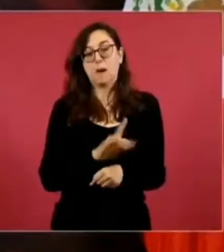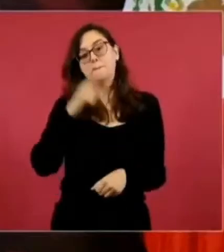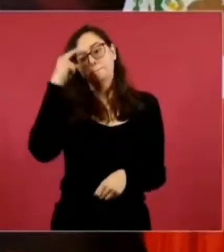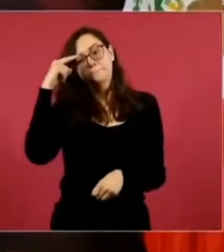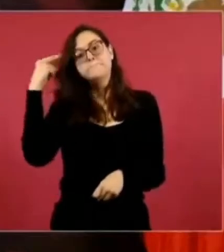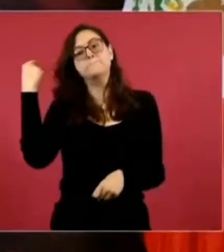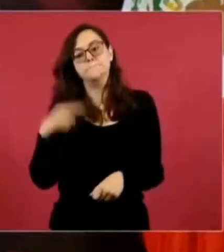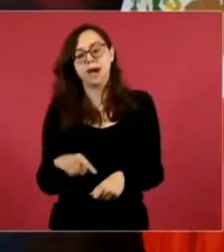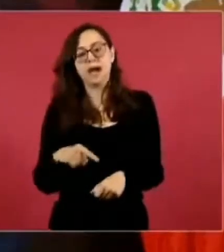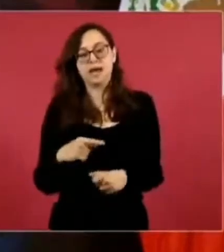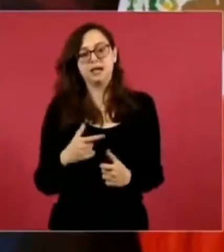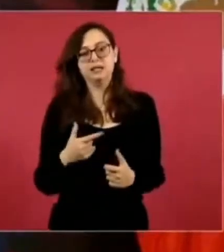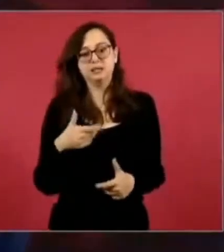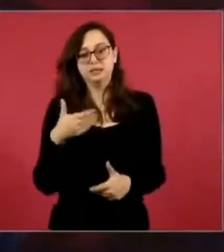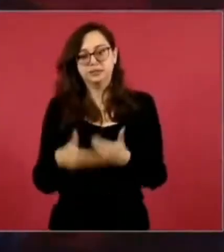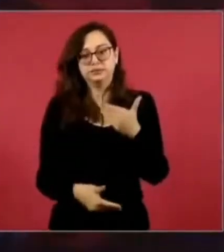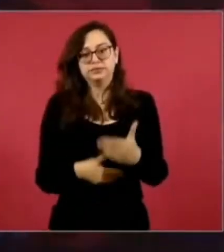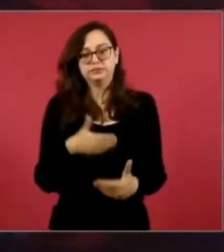poder crecer